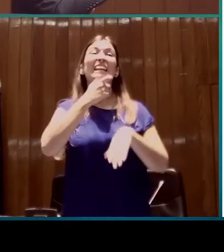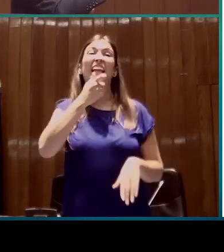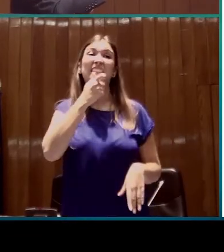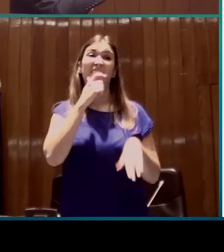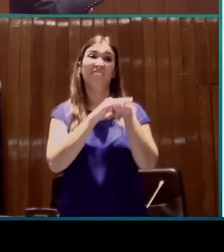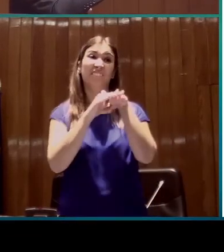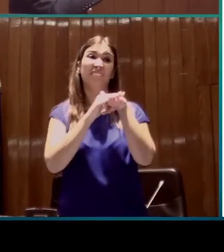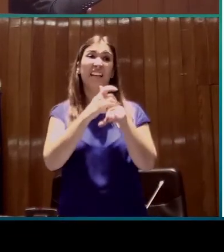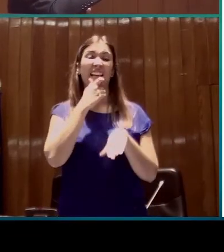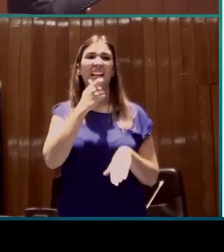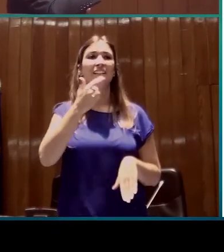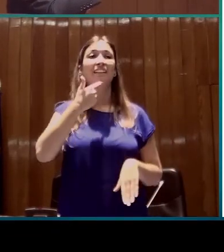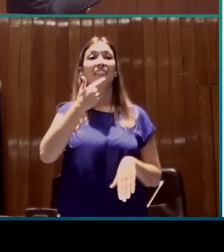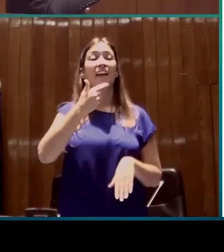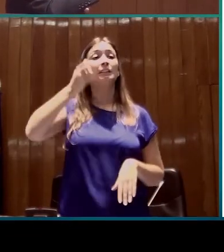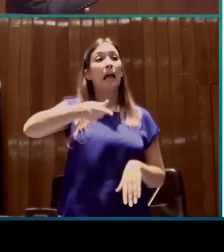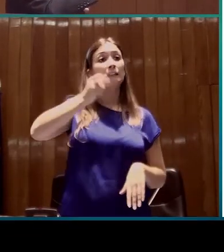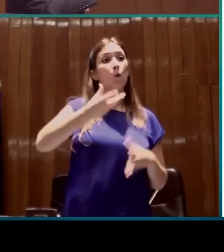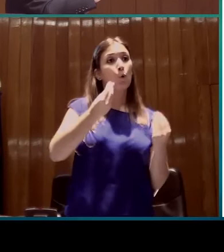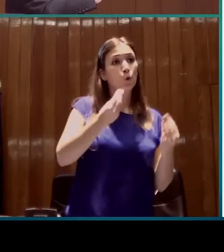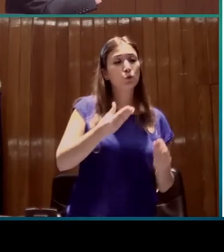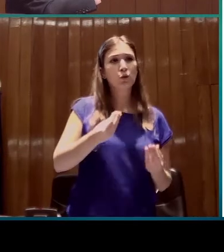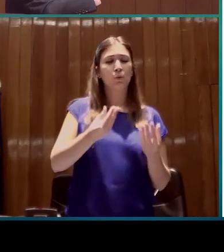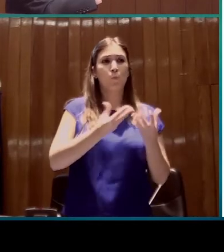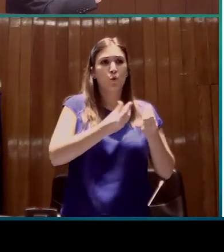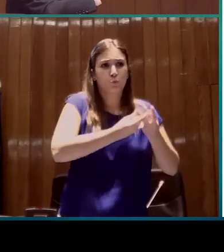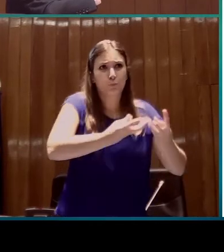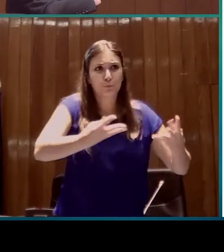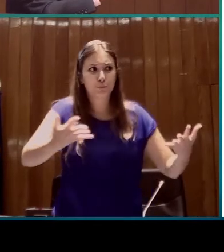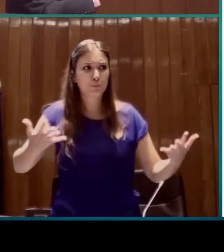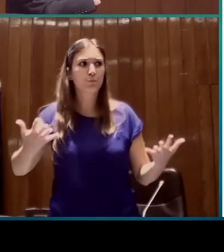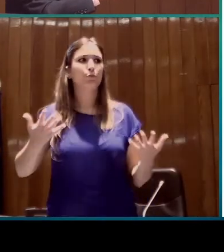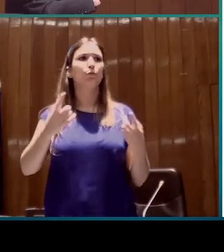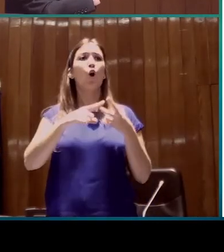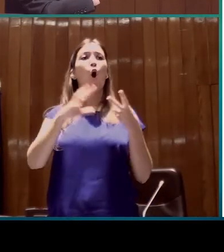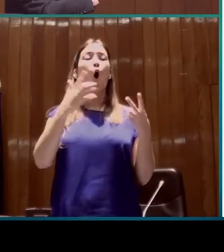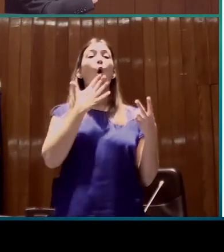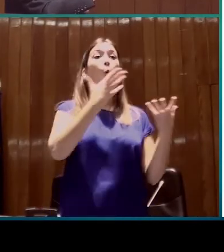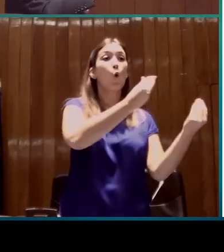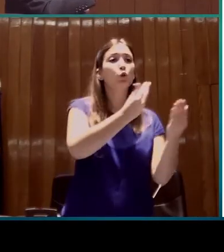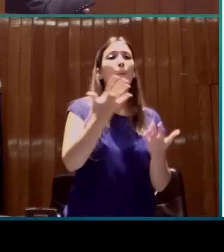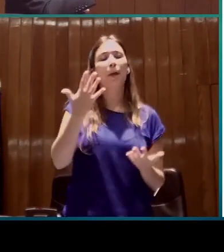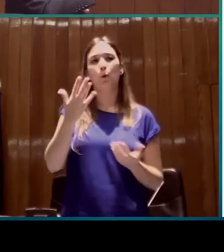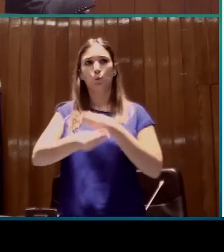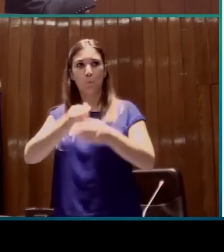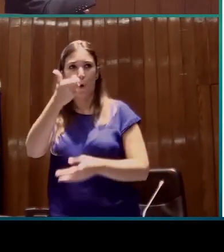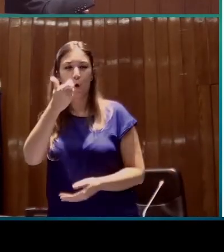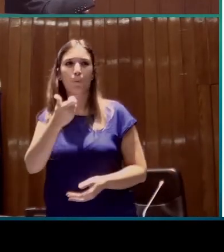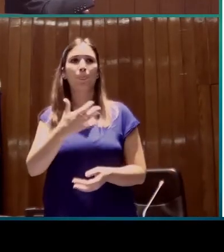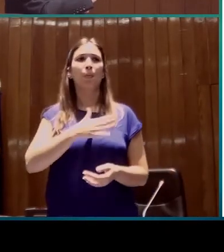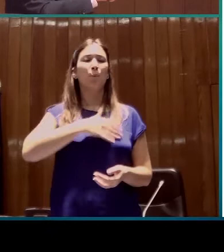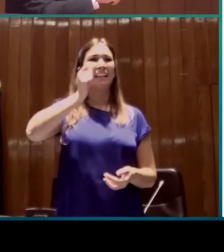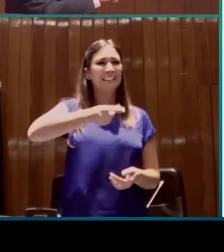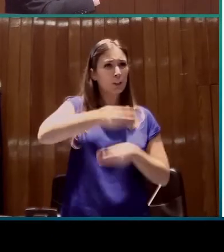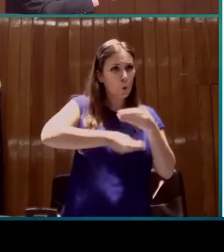inglés, pero bueno, que sean de alta frecuencia, con alta densidad, que hayan sido de alta frecuencia, con baja densidad, de baja frecuencia,